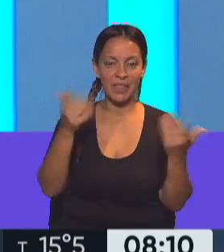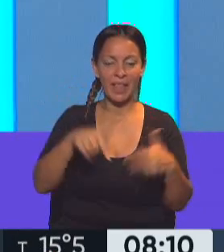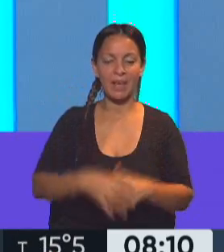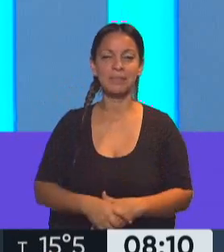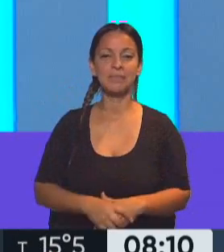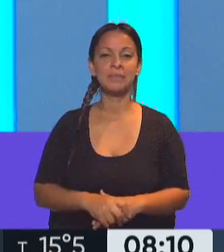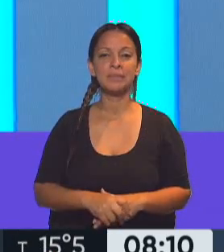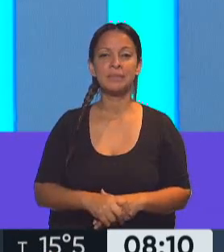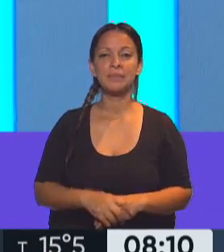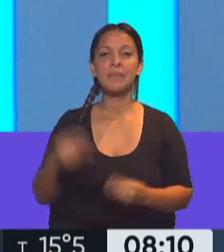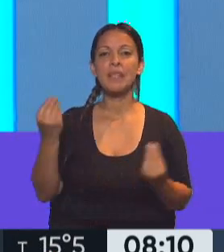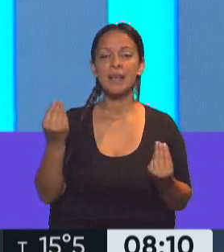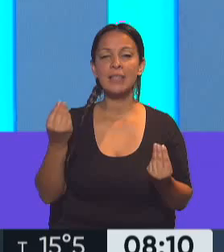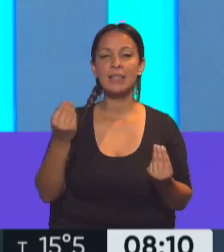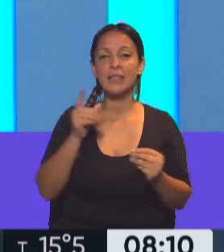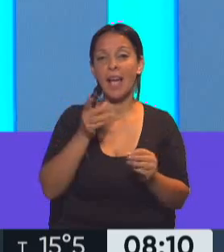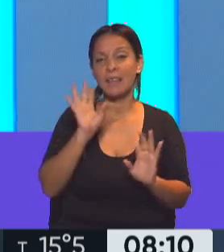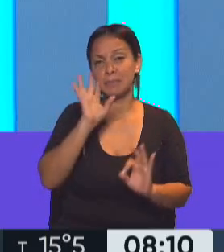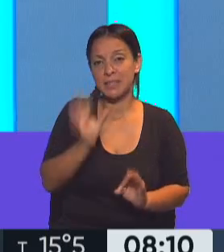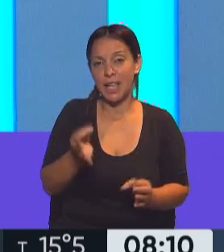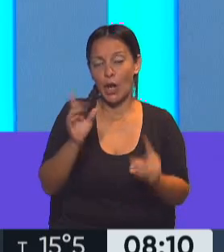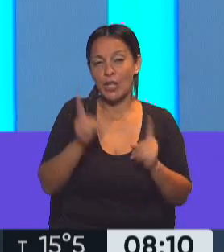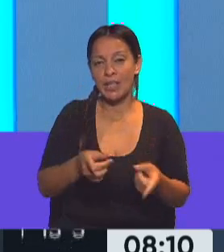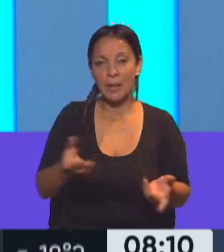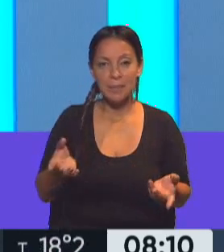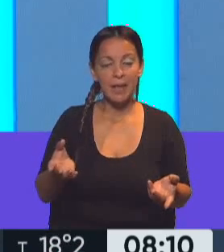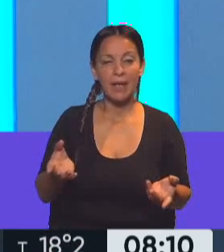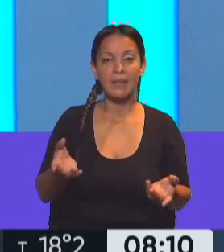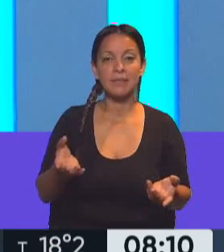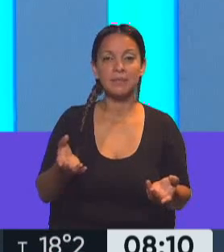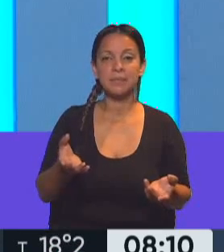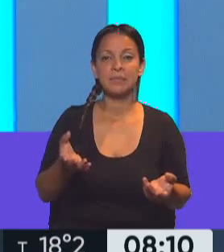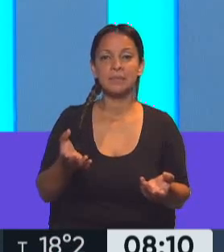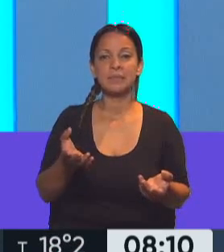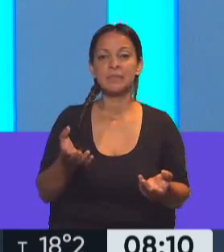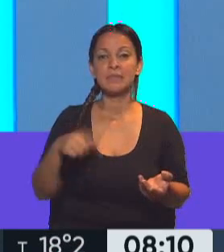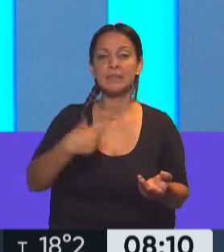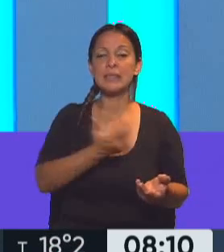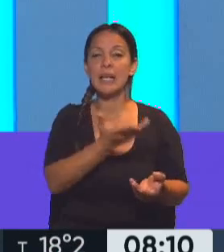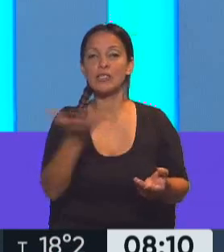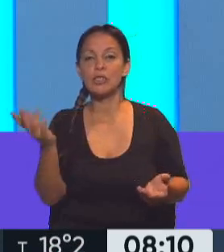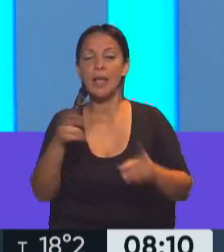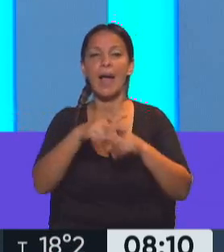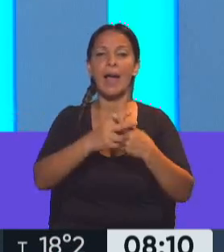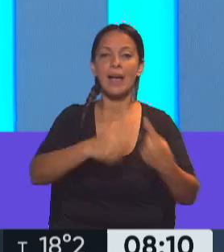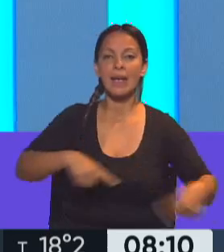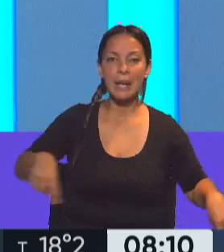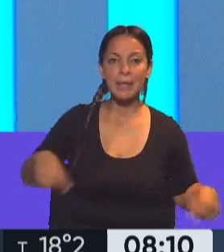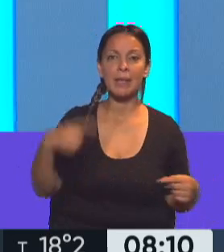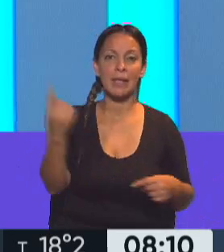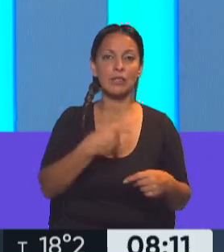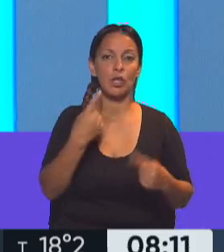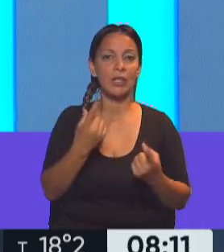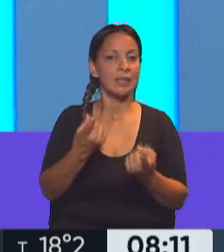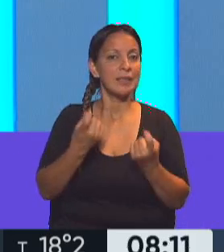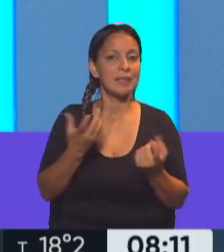día, que viene a mostrar ni más ni menos que las herramientas que como sociedad, los recursos que como sociedad debemos dispensar